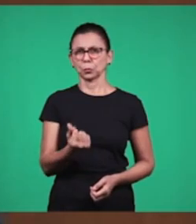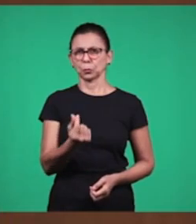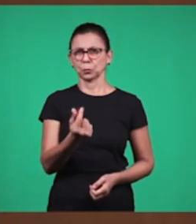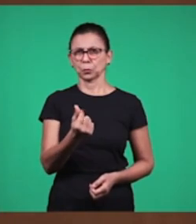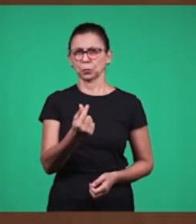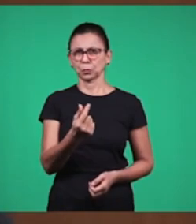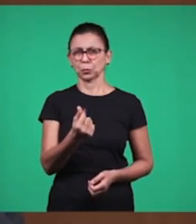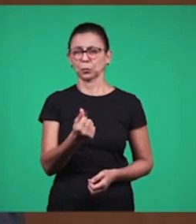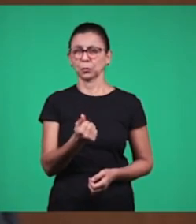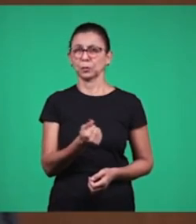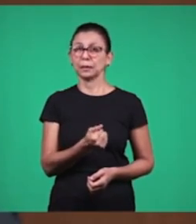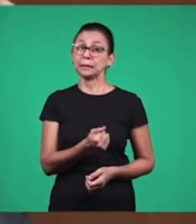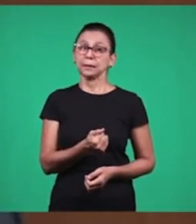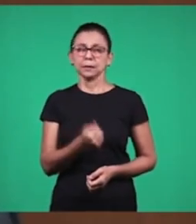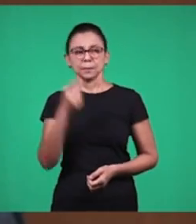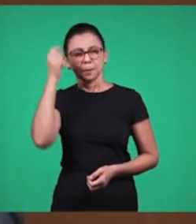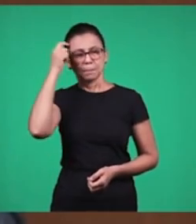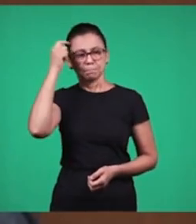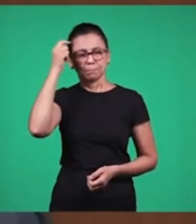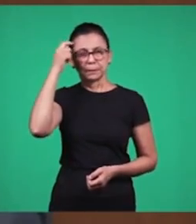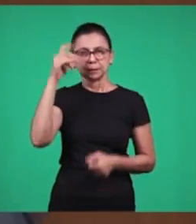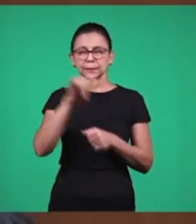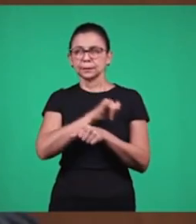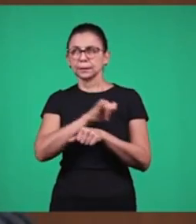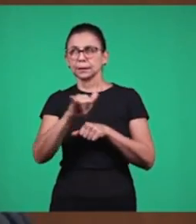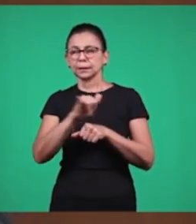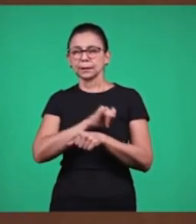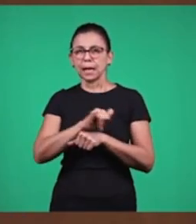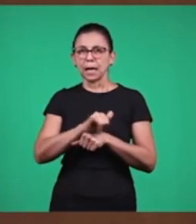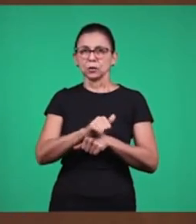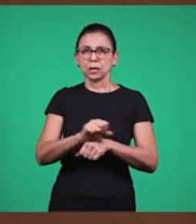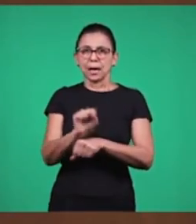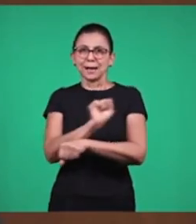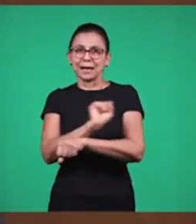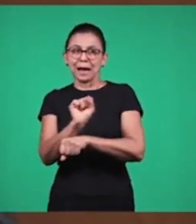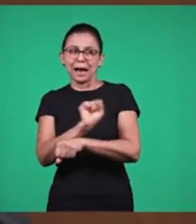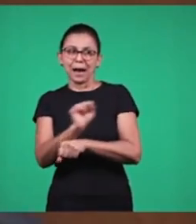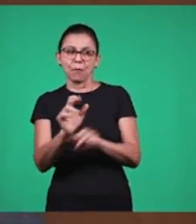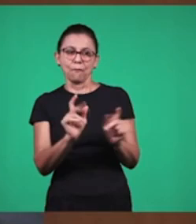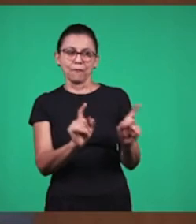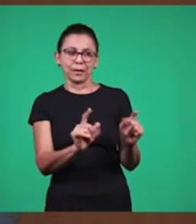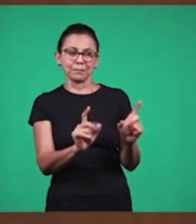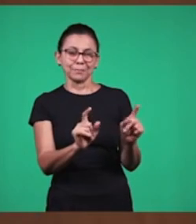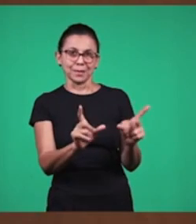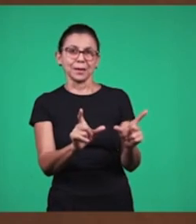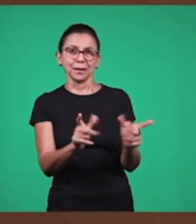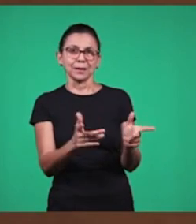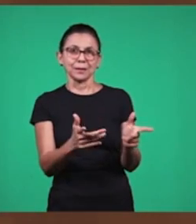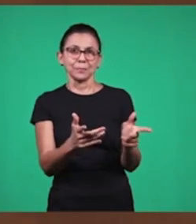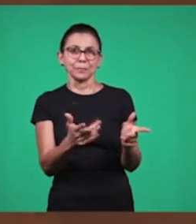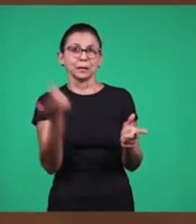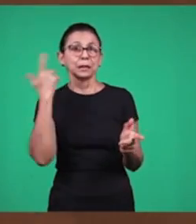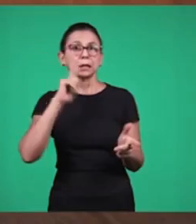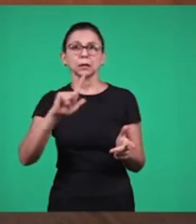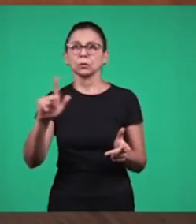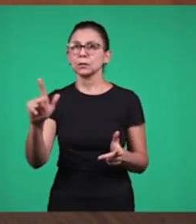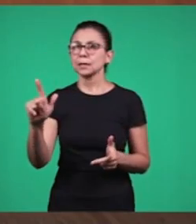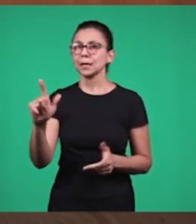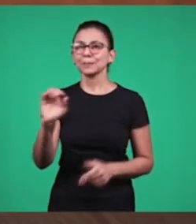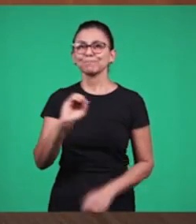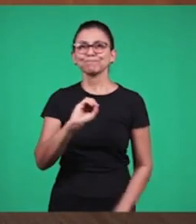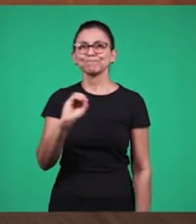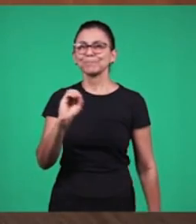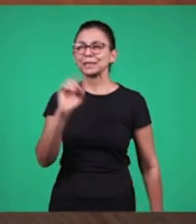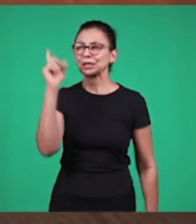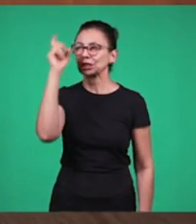intentar vender bienes que poseen, mas no está logrando. El Señor dice